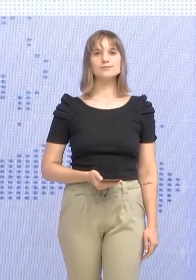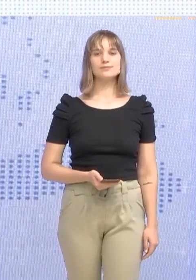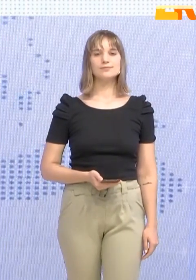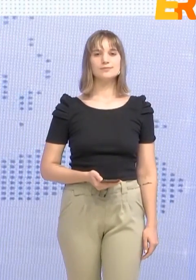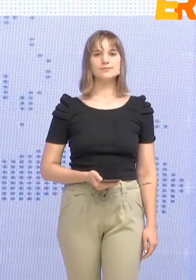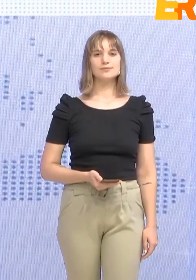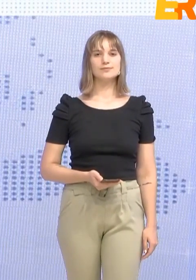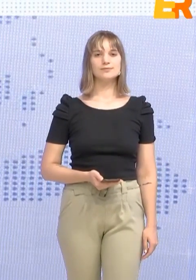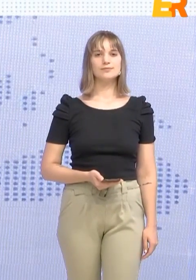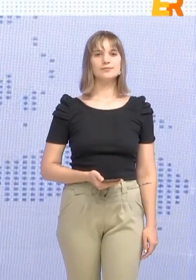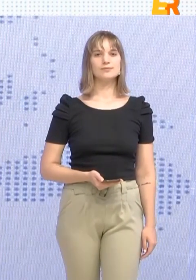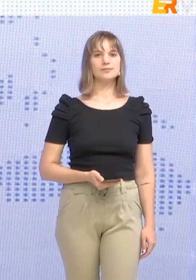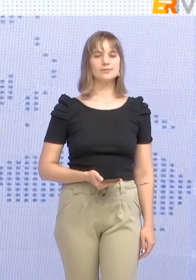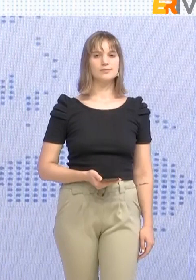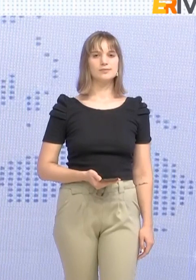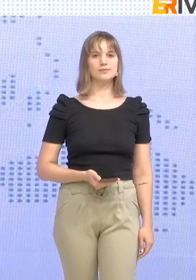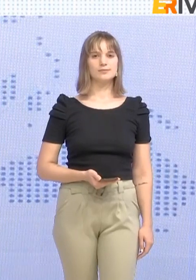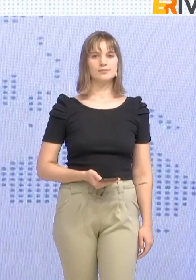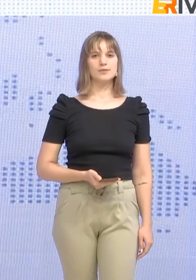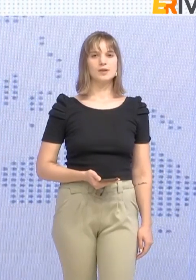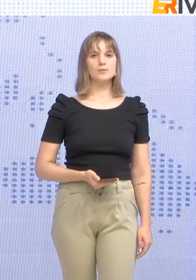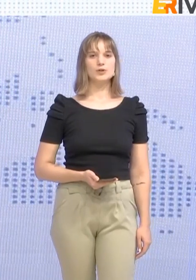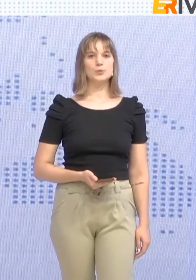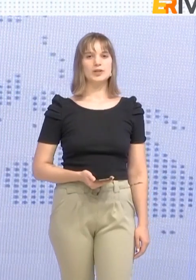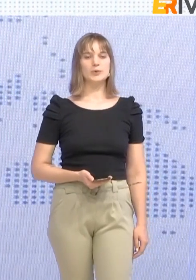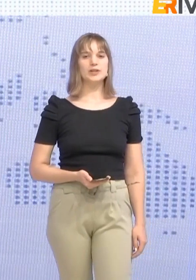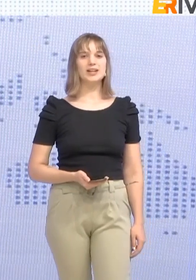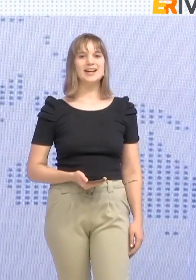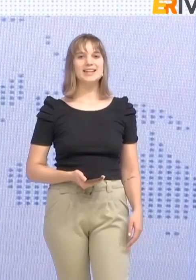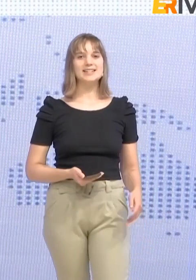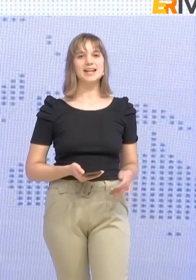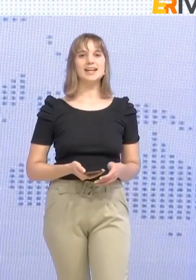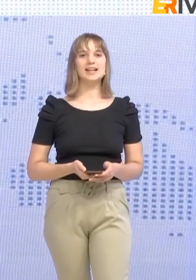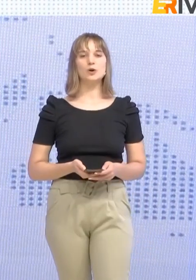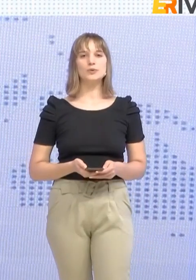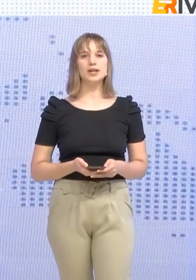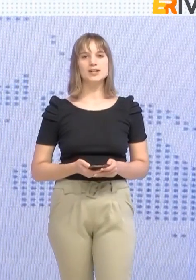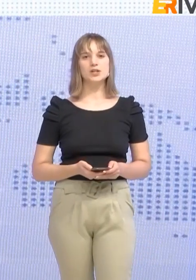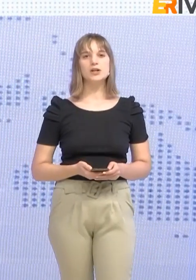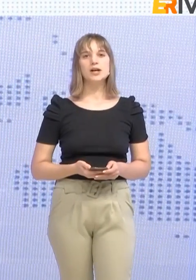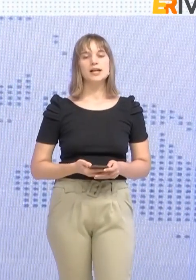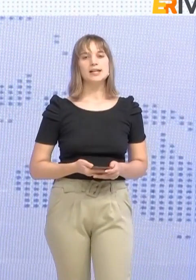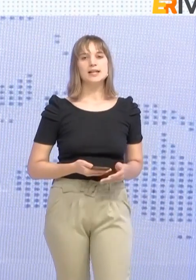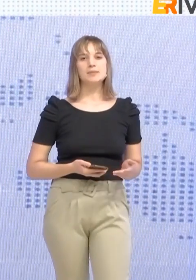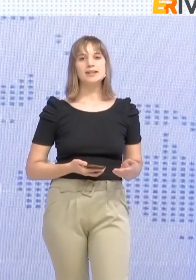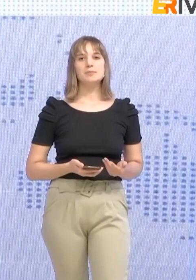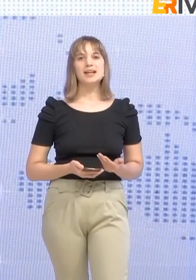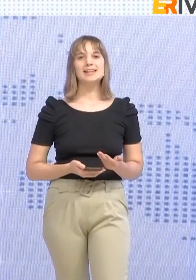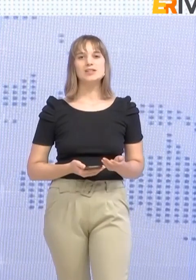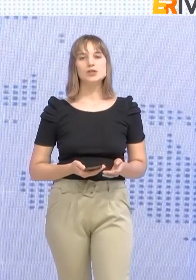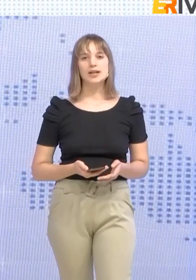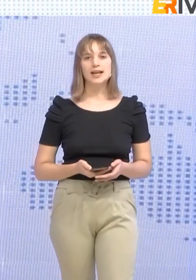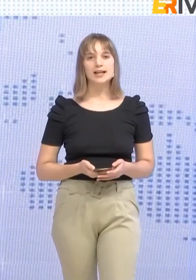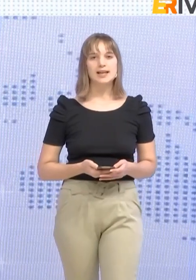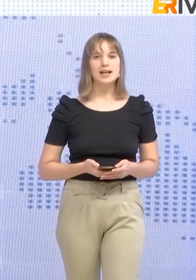y acompañar sobre estos pasos que yo estoy contando. Por supuesto, Verónica, agradecerle esta comunicación y llamar también la